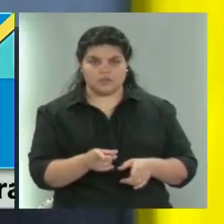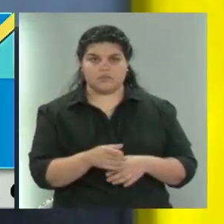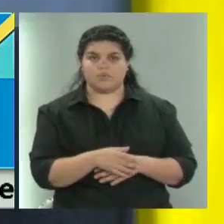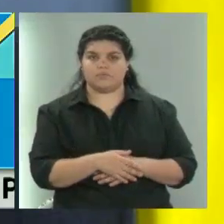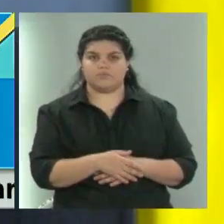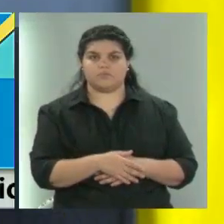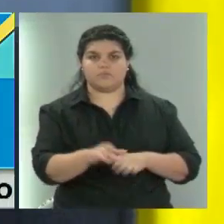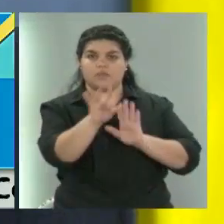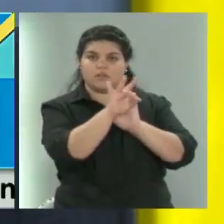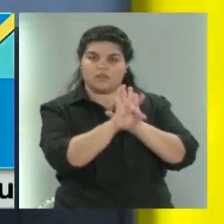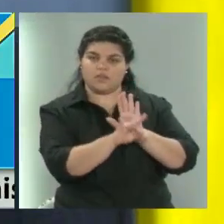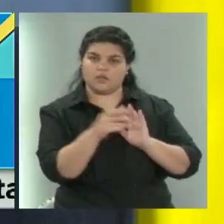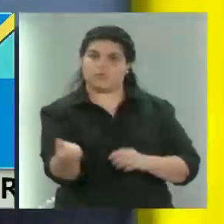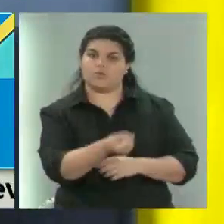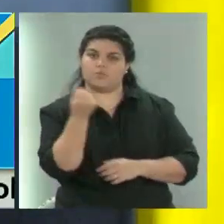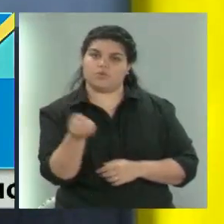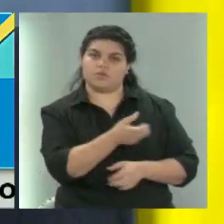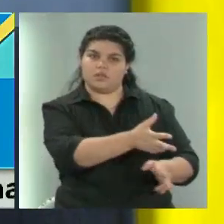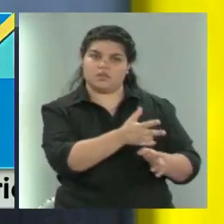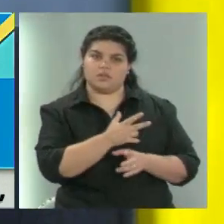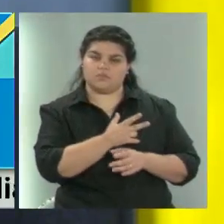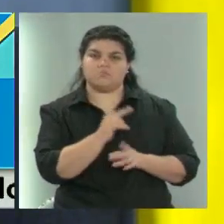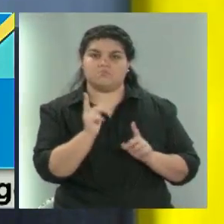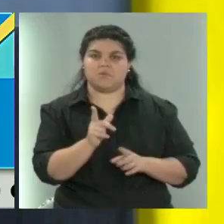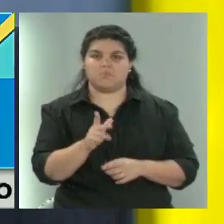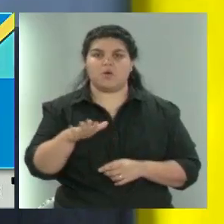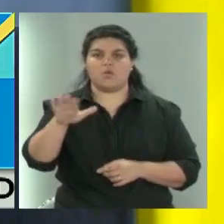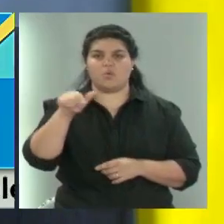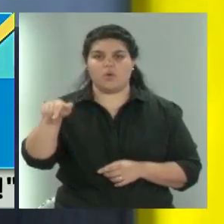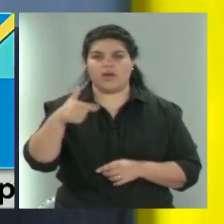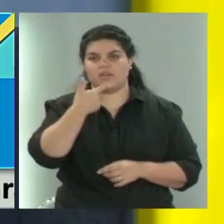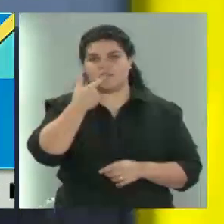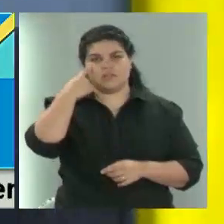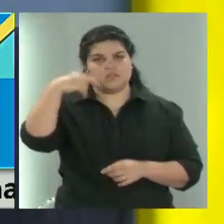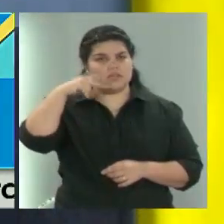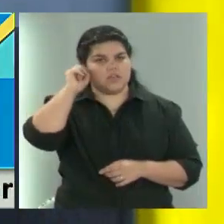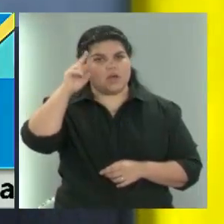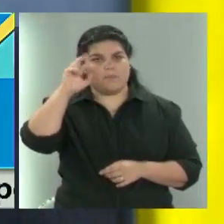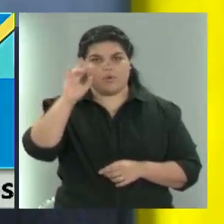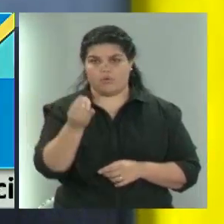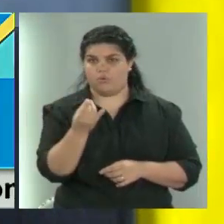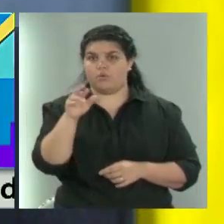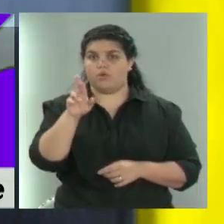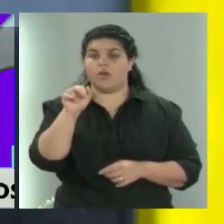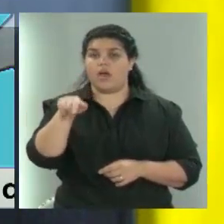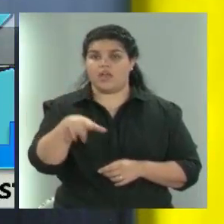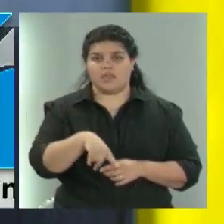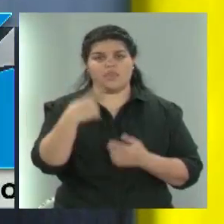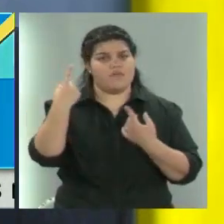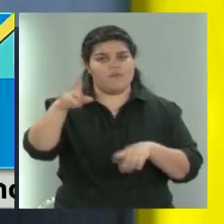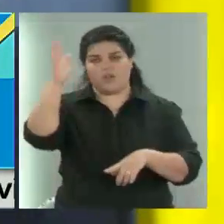un dato muy importante, ¿no? Tocar el tema de Singapur, porque son obviamente culturas distintas. Exacto. No obstante,